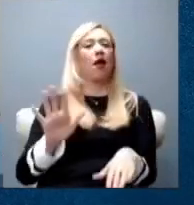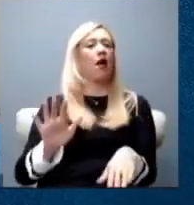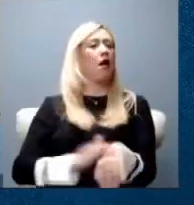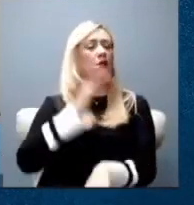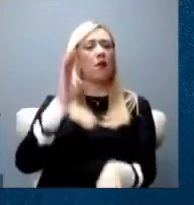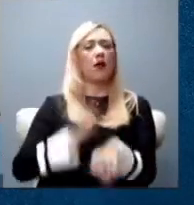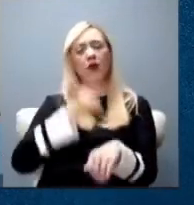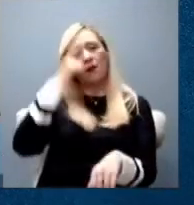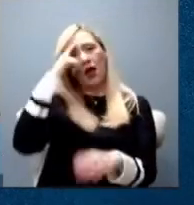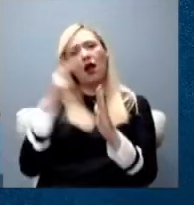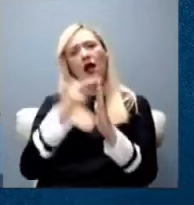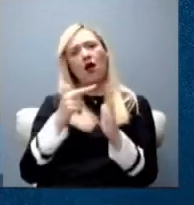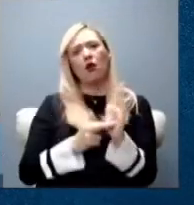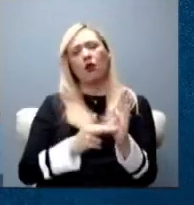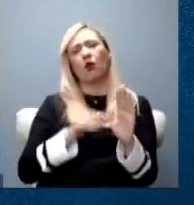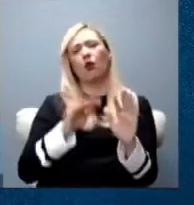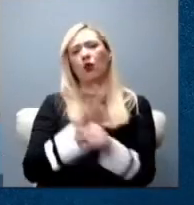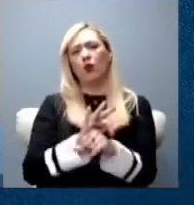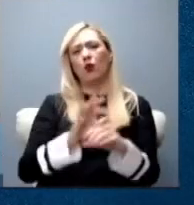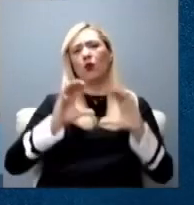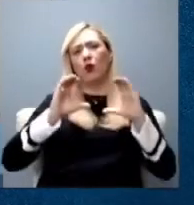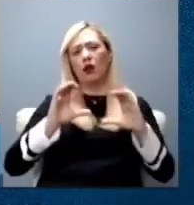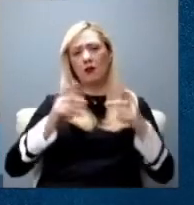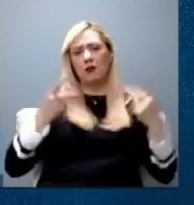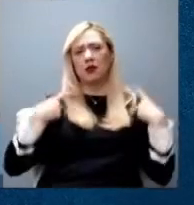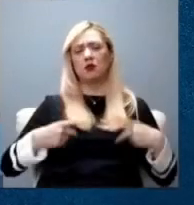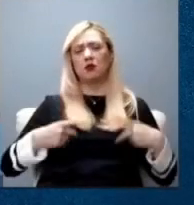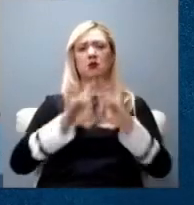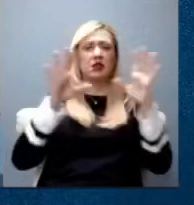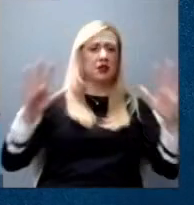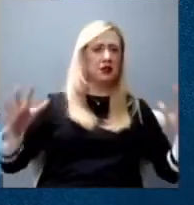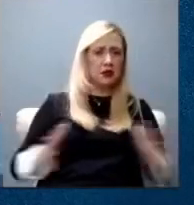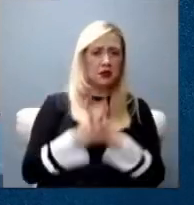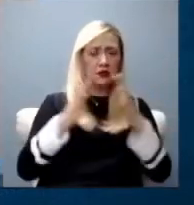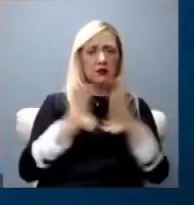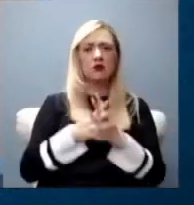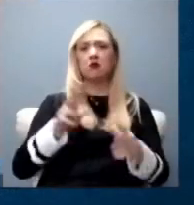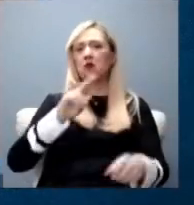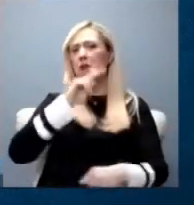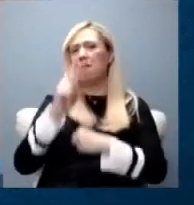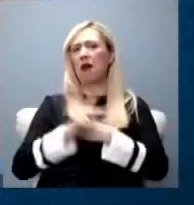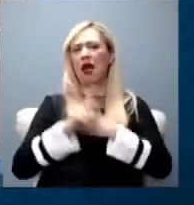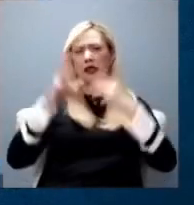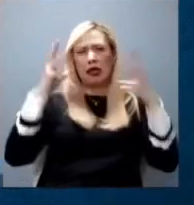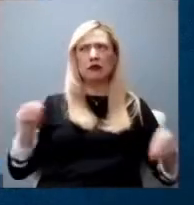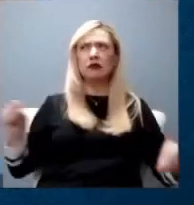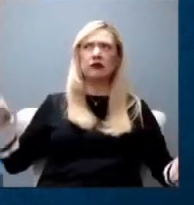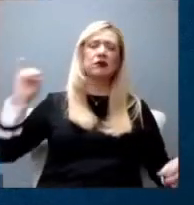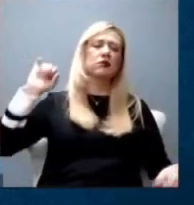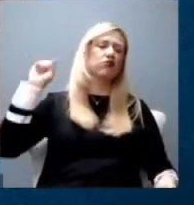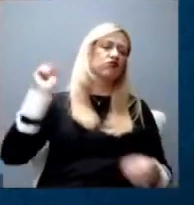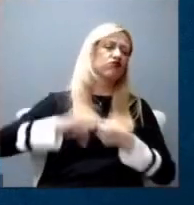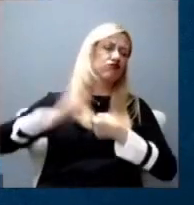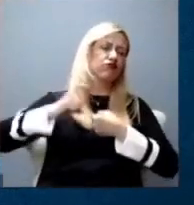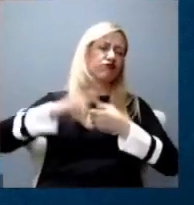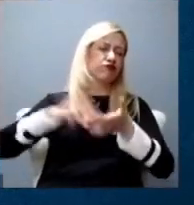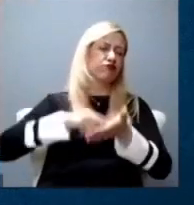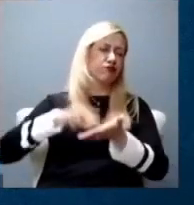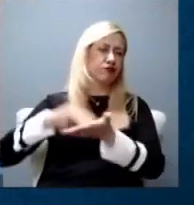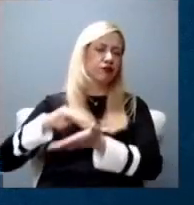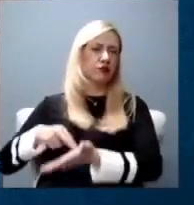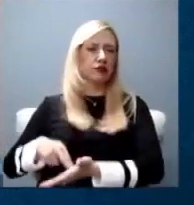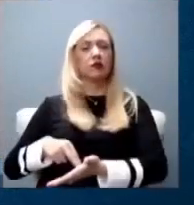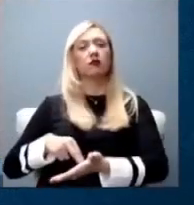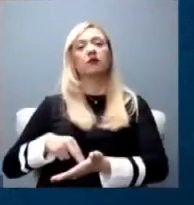las víctimas de este tipo de conflictos. La mayoría de los estados ha ratificado estos protocolos. Al igual que el derecho internacional de los